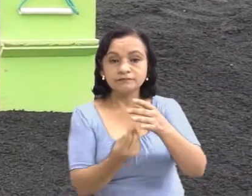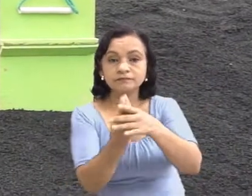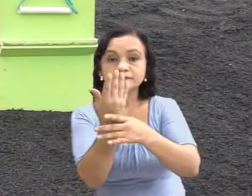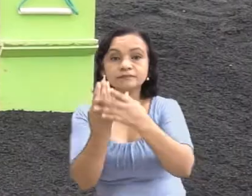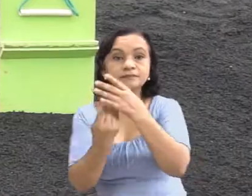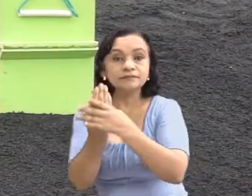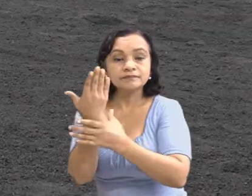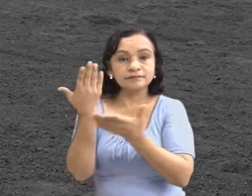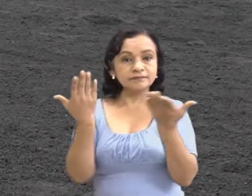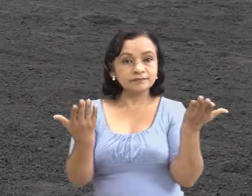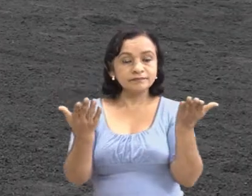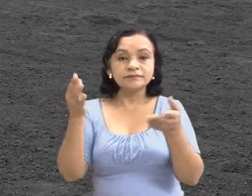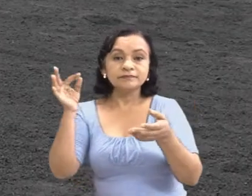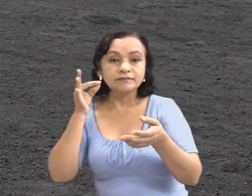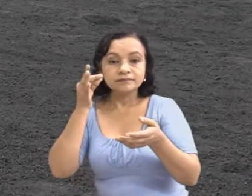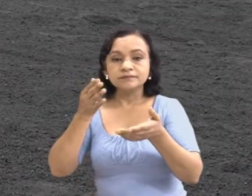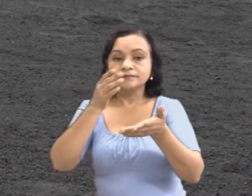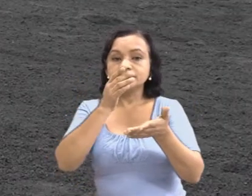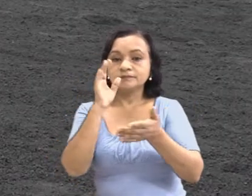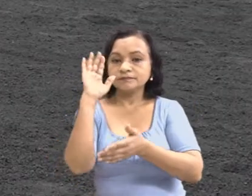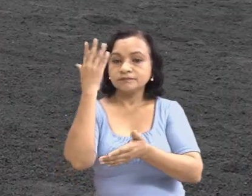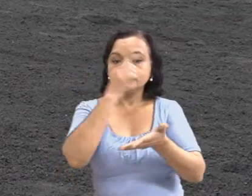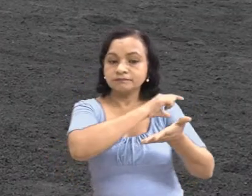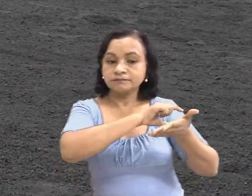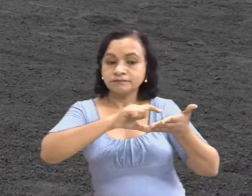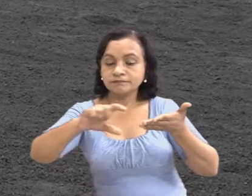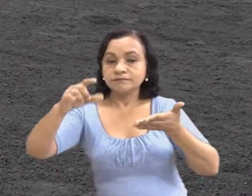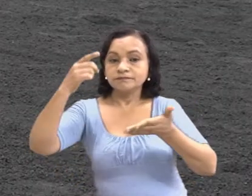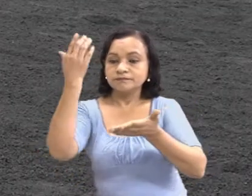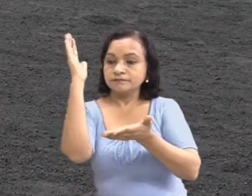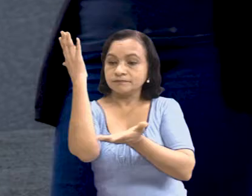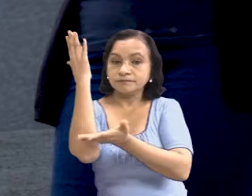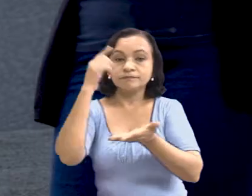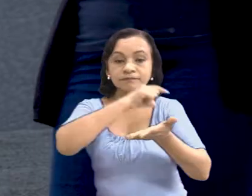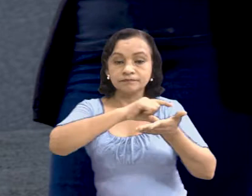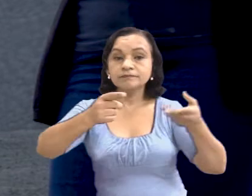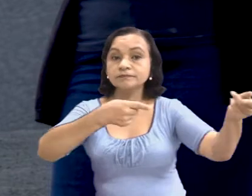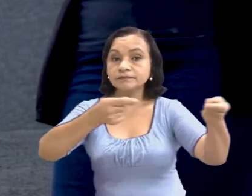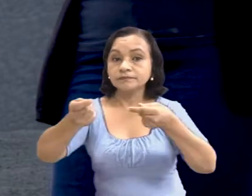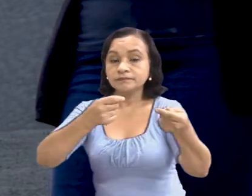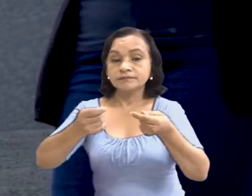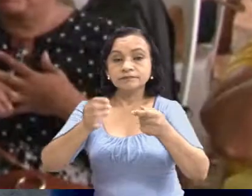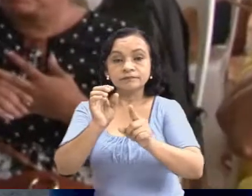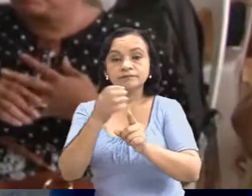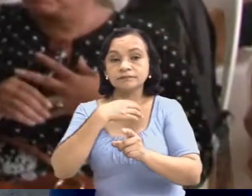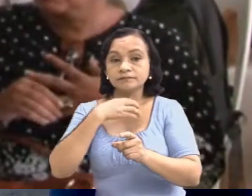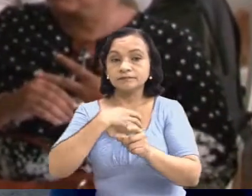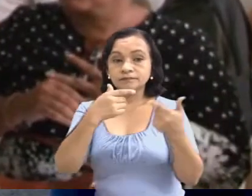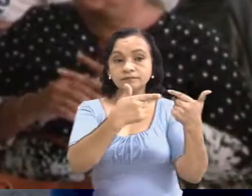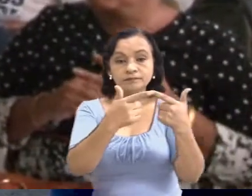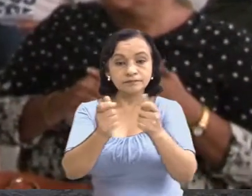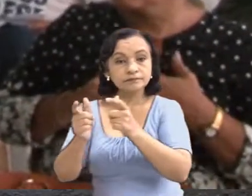cultivo, viven de la apicultura, viven de la madera. Eso lo hace a ellos de que su nivel de organización les